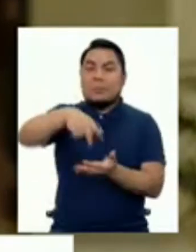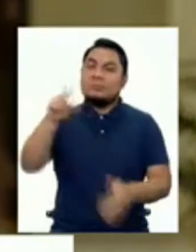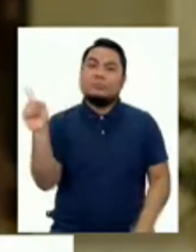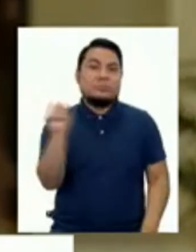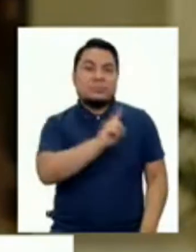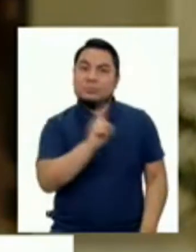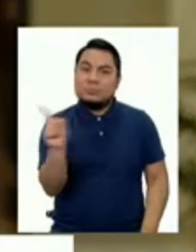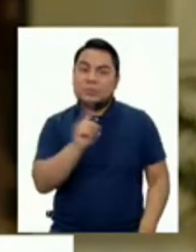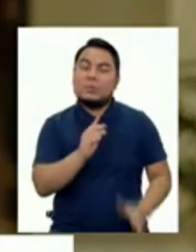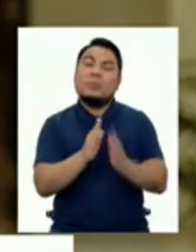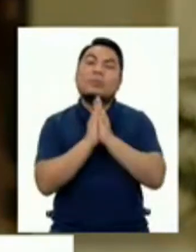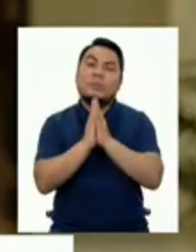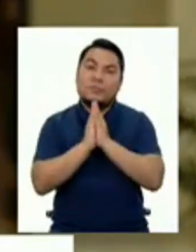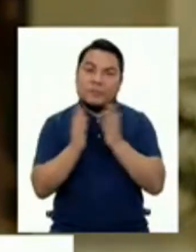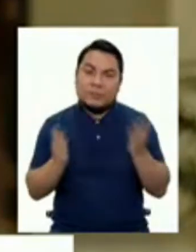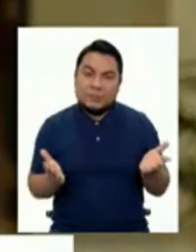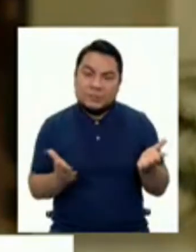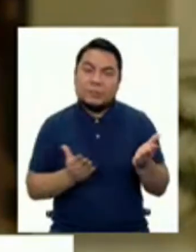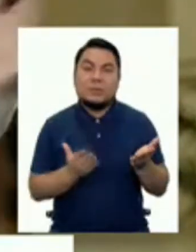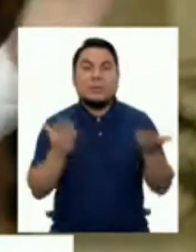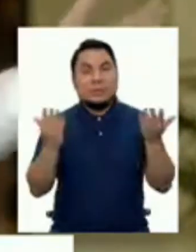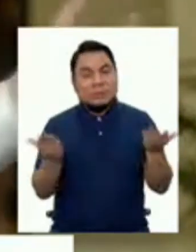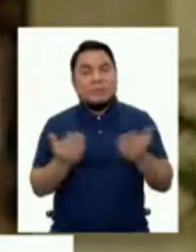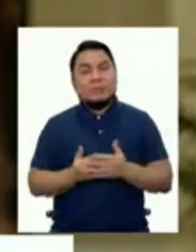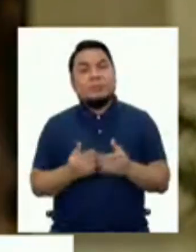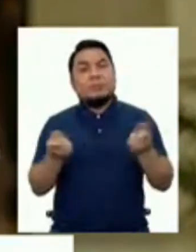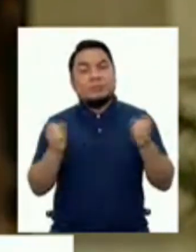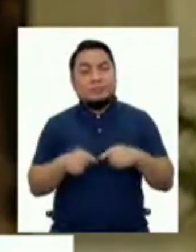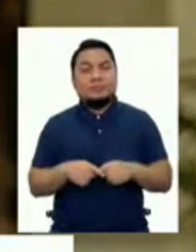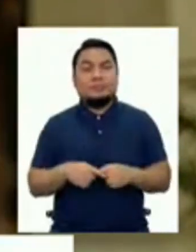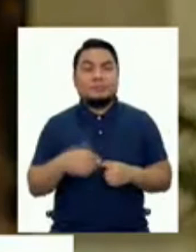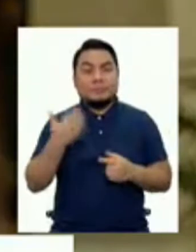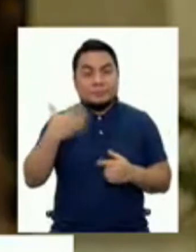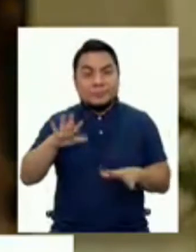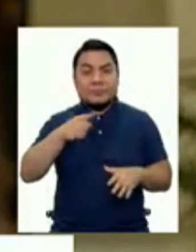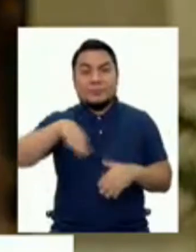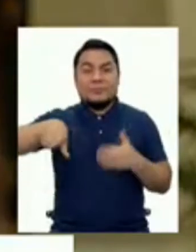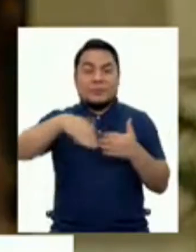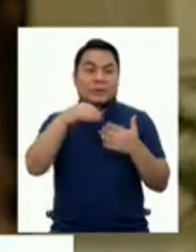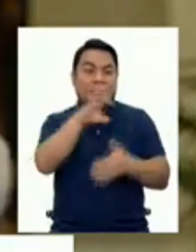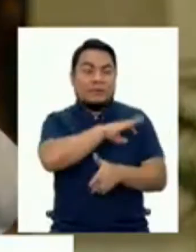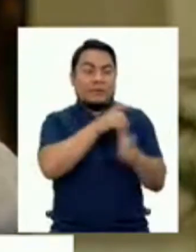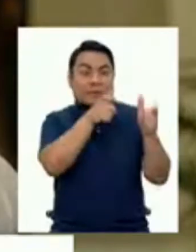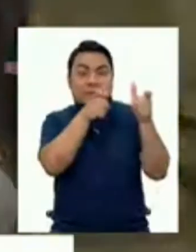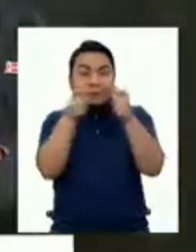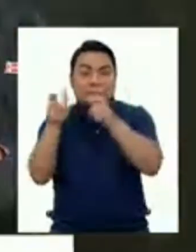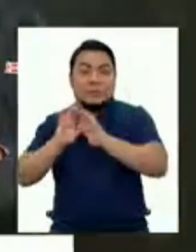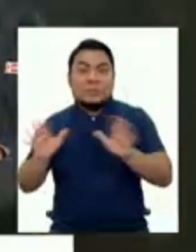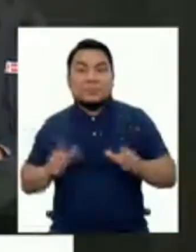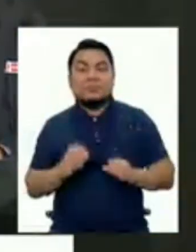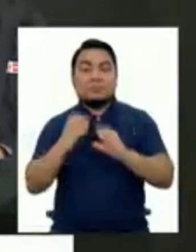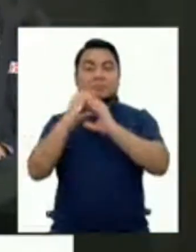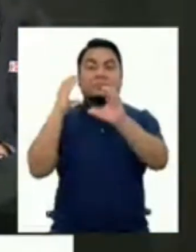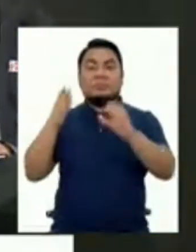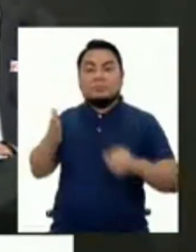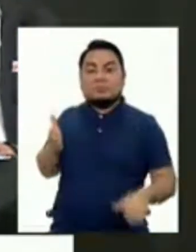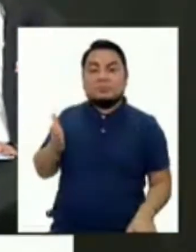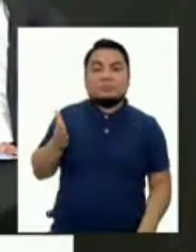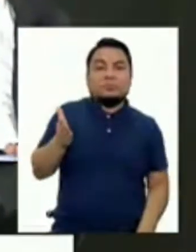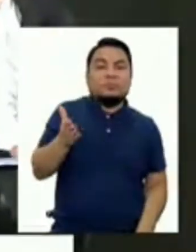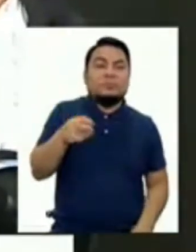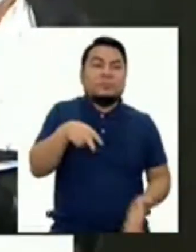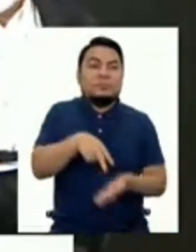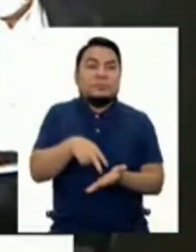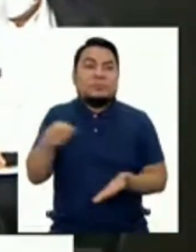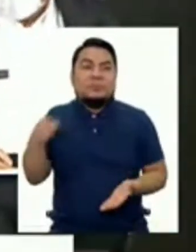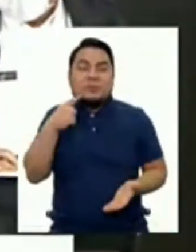parado. Obviamente, cuando se hagan la fiscalización, simplemente se ve pasar un bus. Si hay gente que está parada,